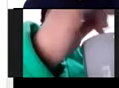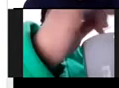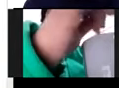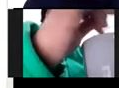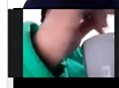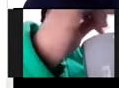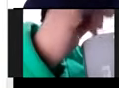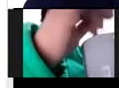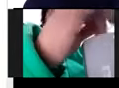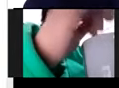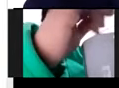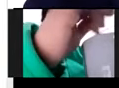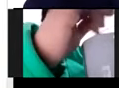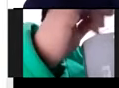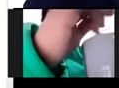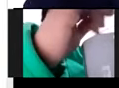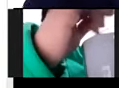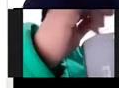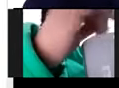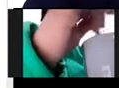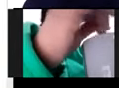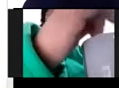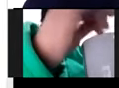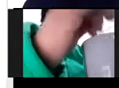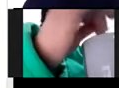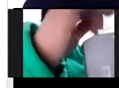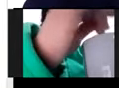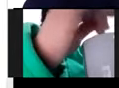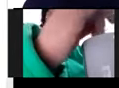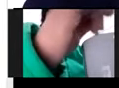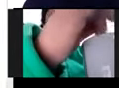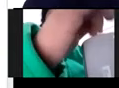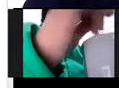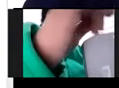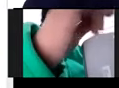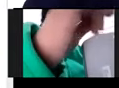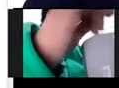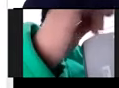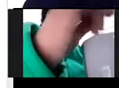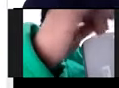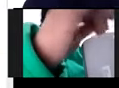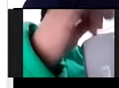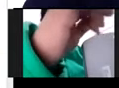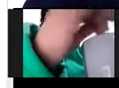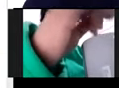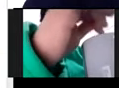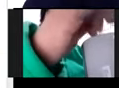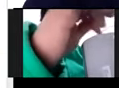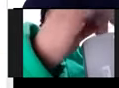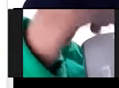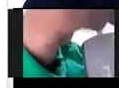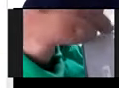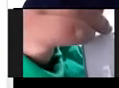función normativa, como una suerte de fuente supletoria, cuando la norma específica, el artículo